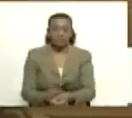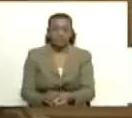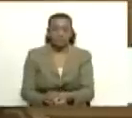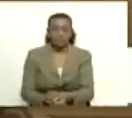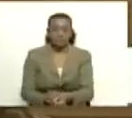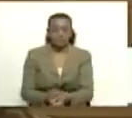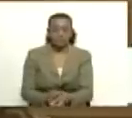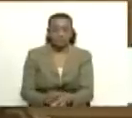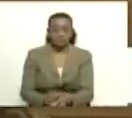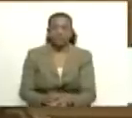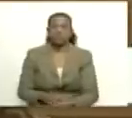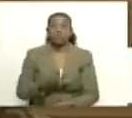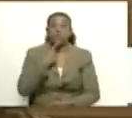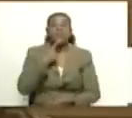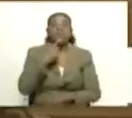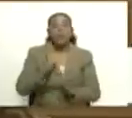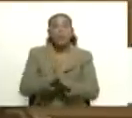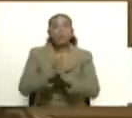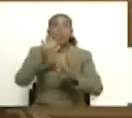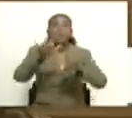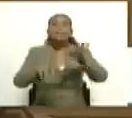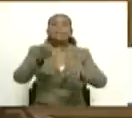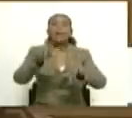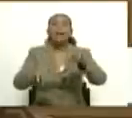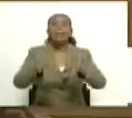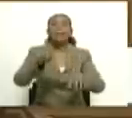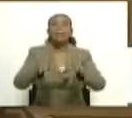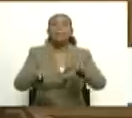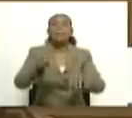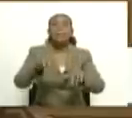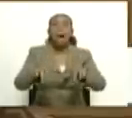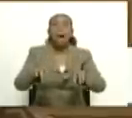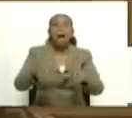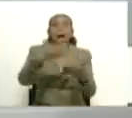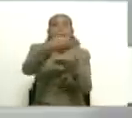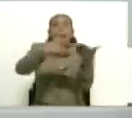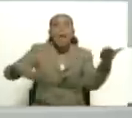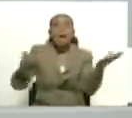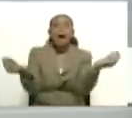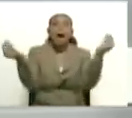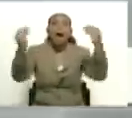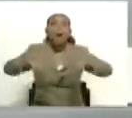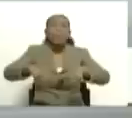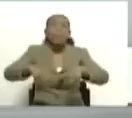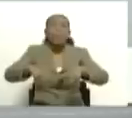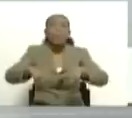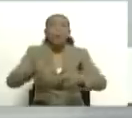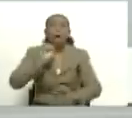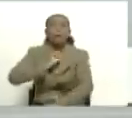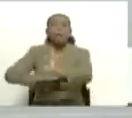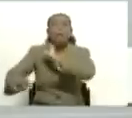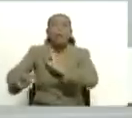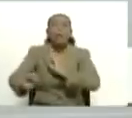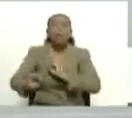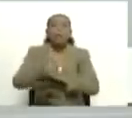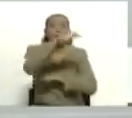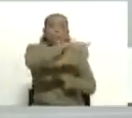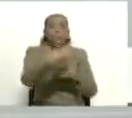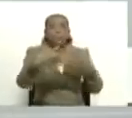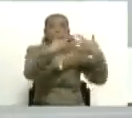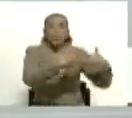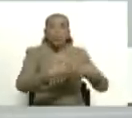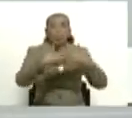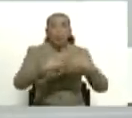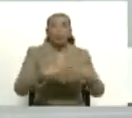Le pido a nuestra secretaria que lea en consecuencia el acuerdo propuesto en repudio a las nefastas e impertinentes declaraciones